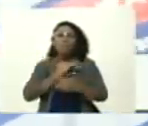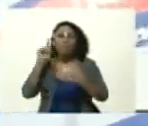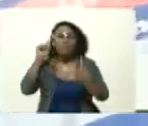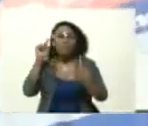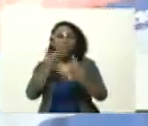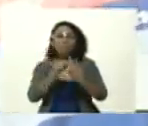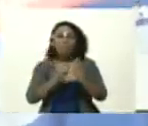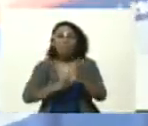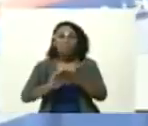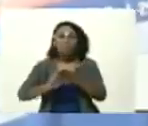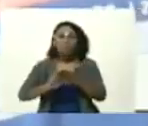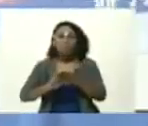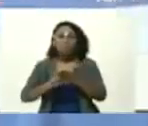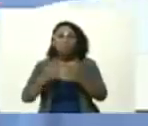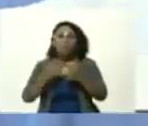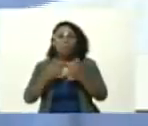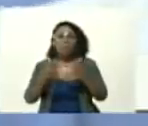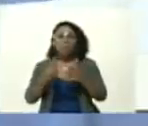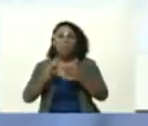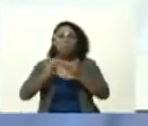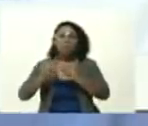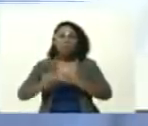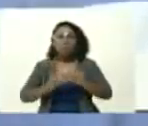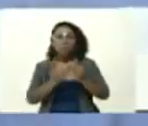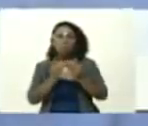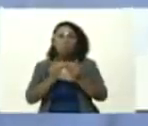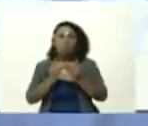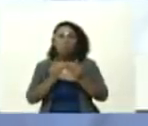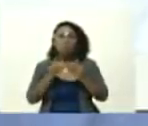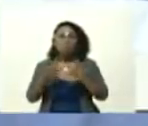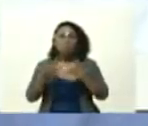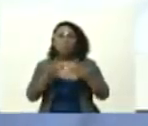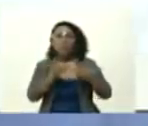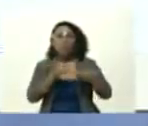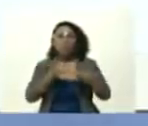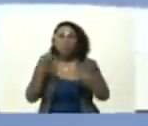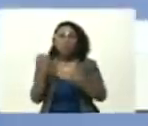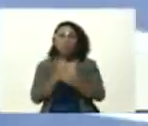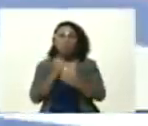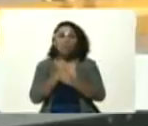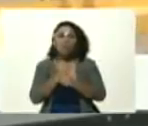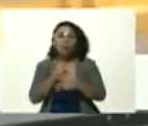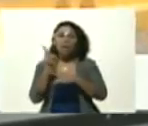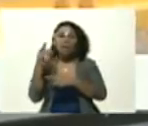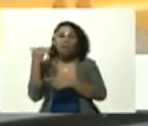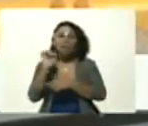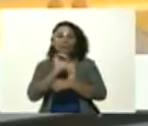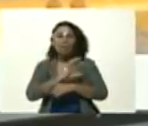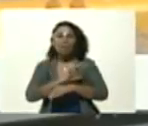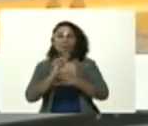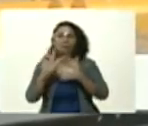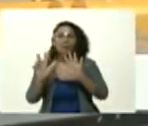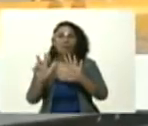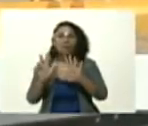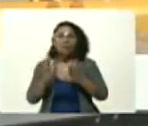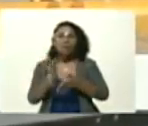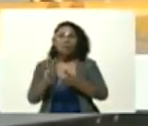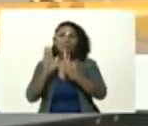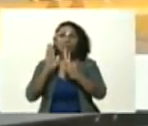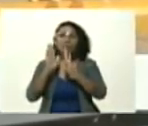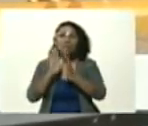de la recuperación, rehabilitación y restauración de las obras. Aquí tenemos 58 edificios,